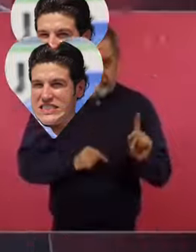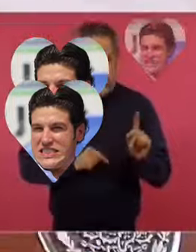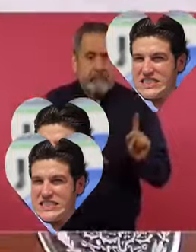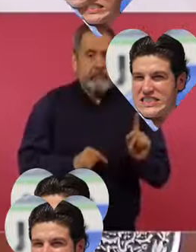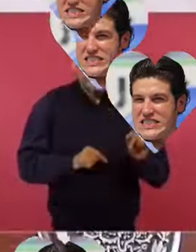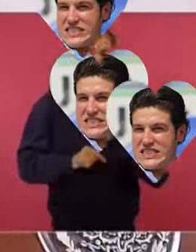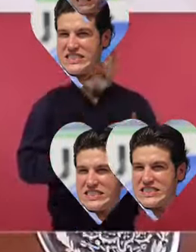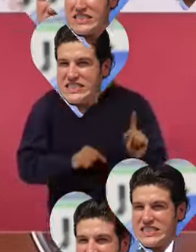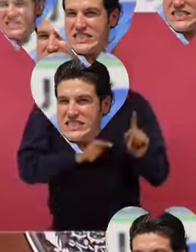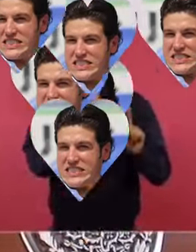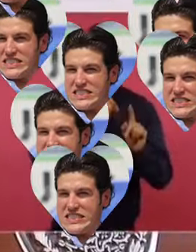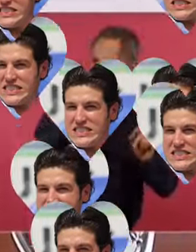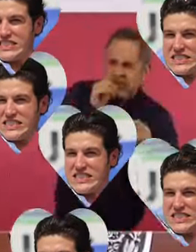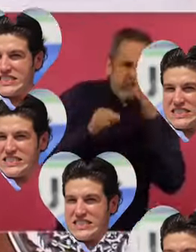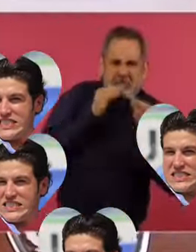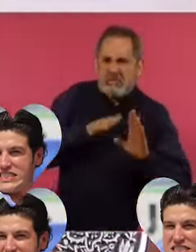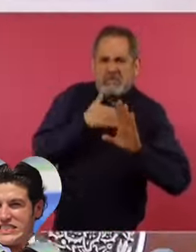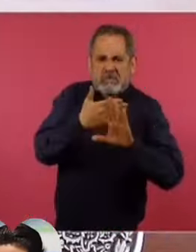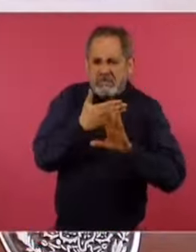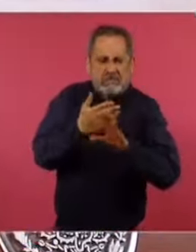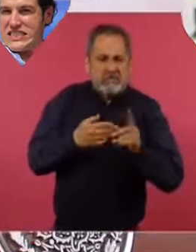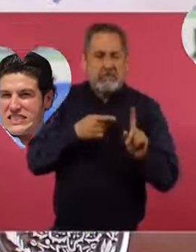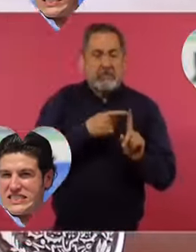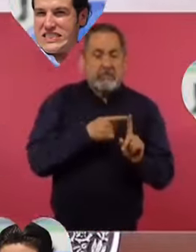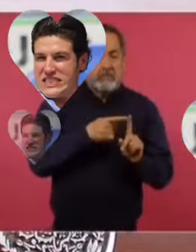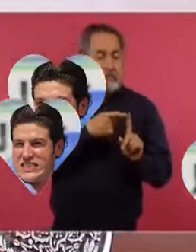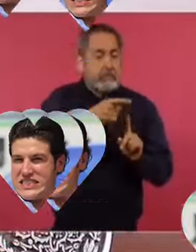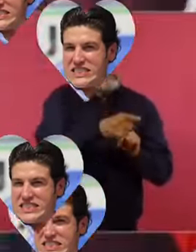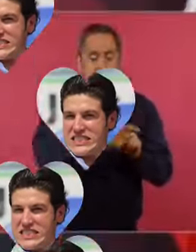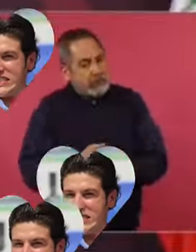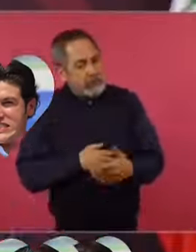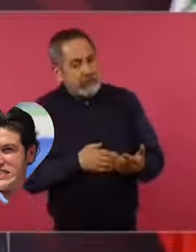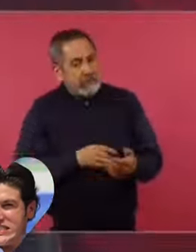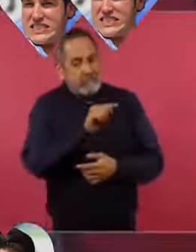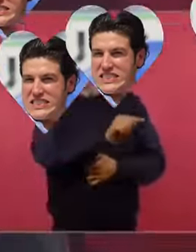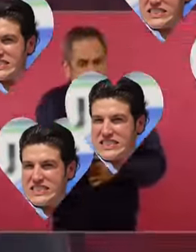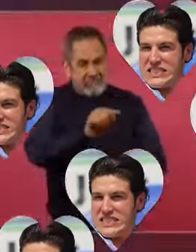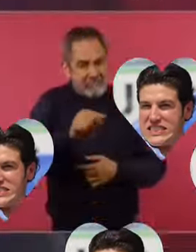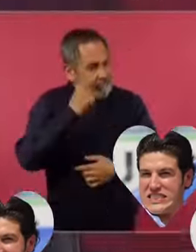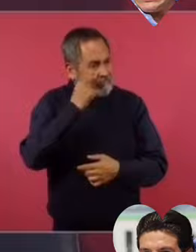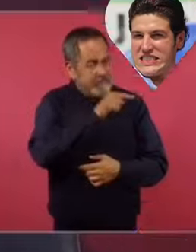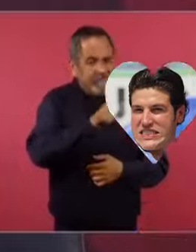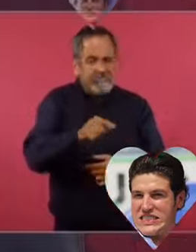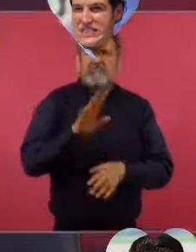identificadas golpeando a sus colaboradores cercanos. Y